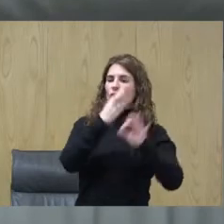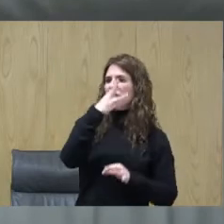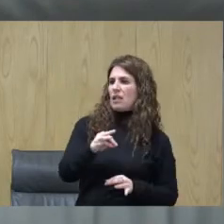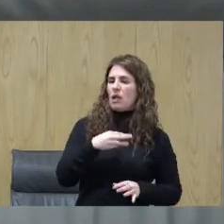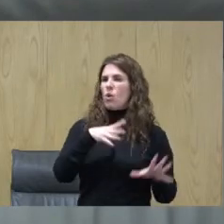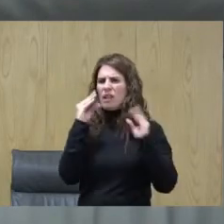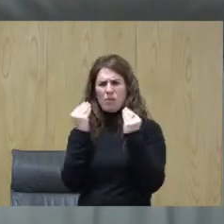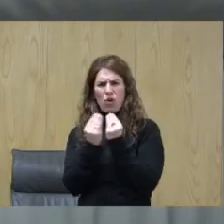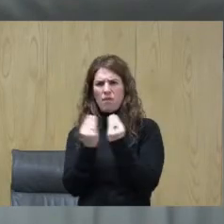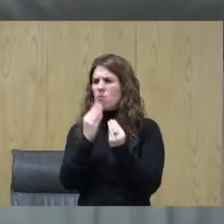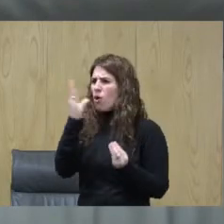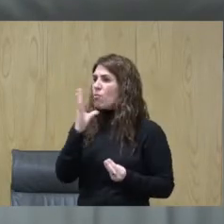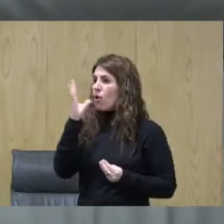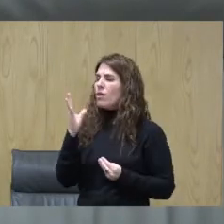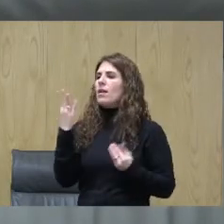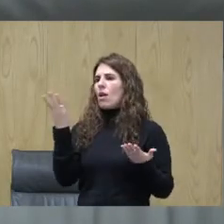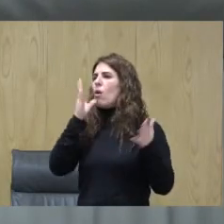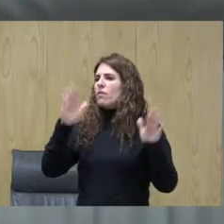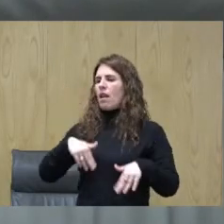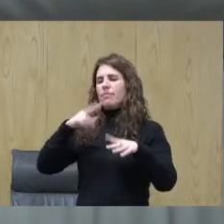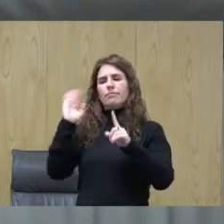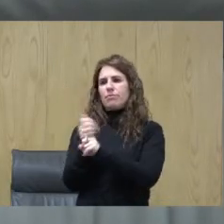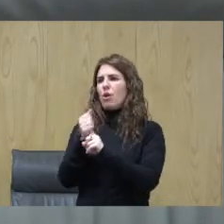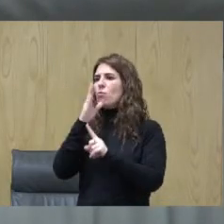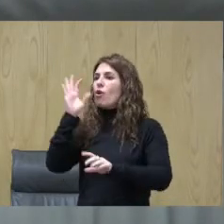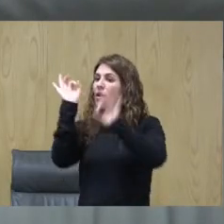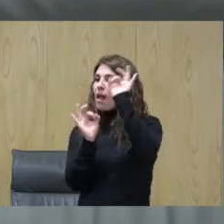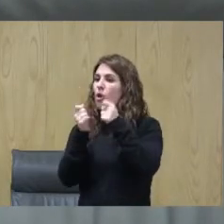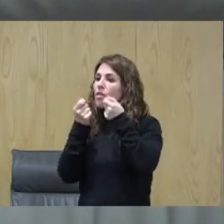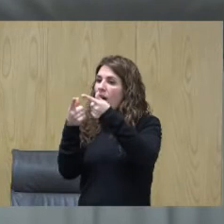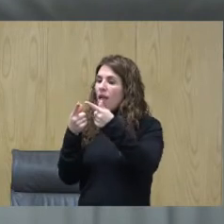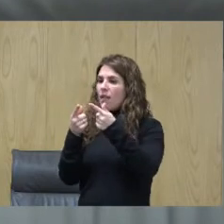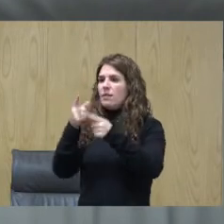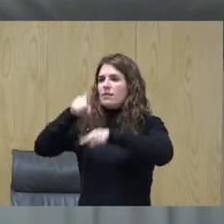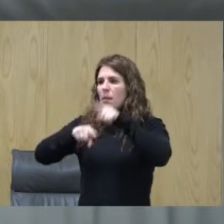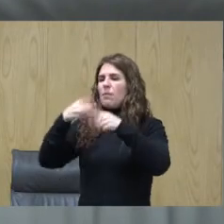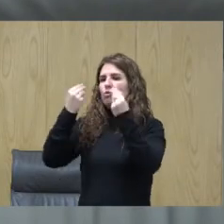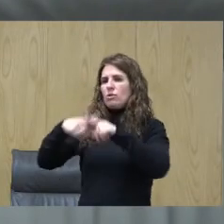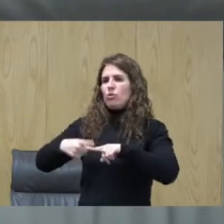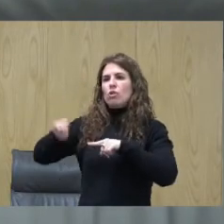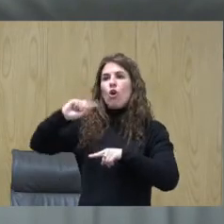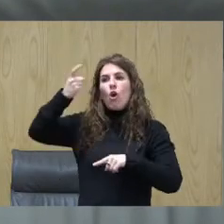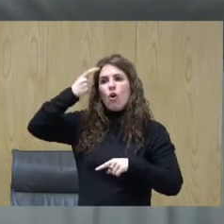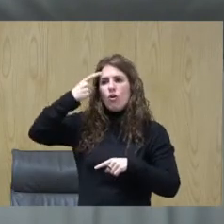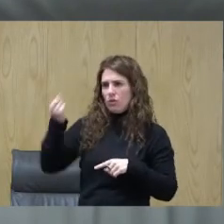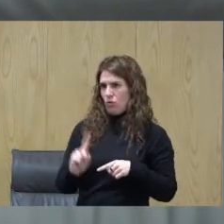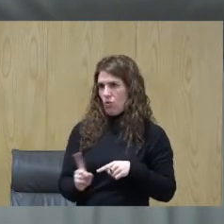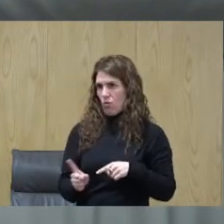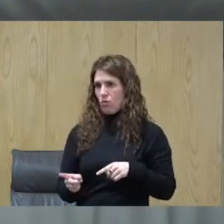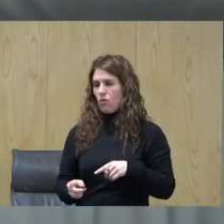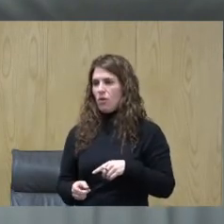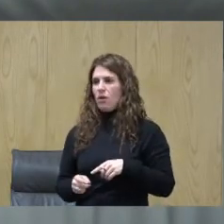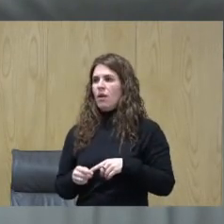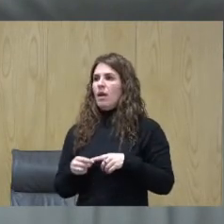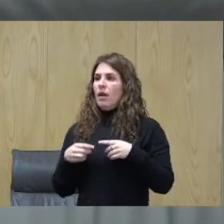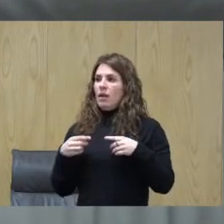metimos realmente en cómo están categorizadas, ¿no? Insistimos en pedir algunos datos de este tipo, pero o bien